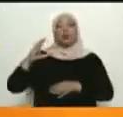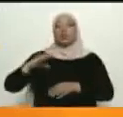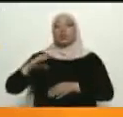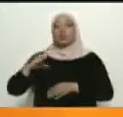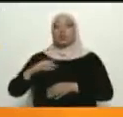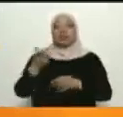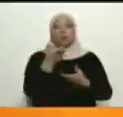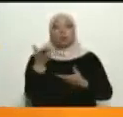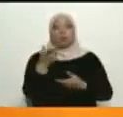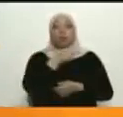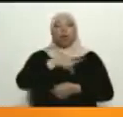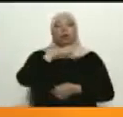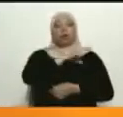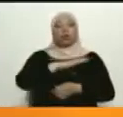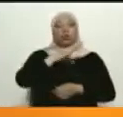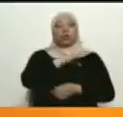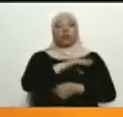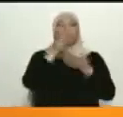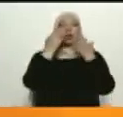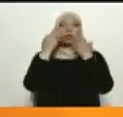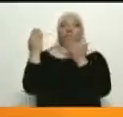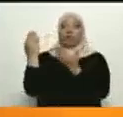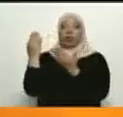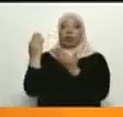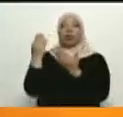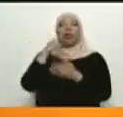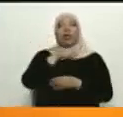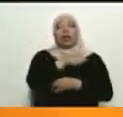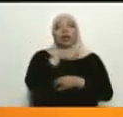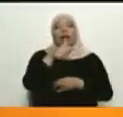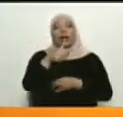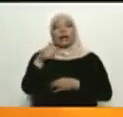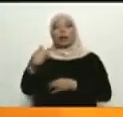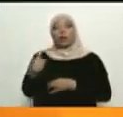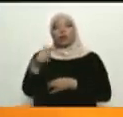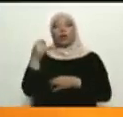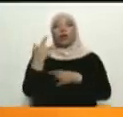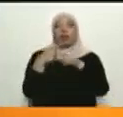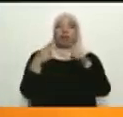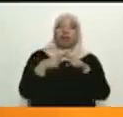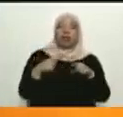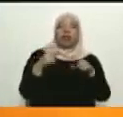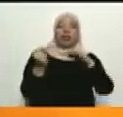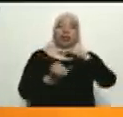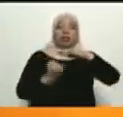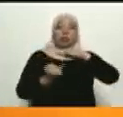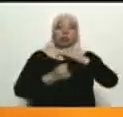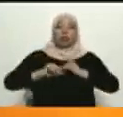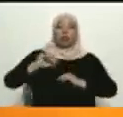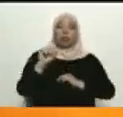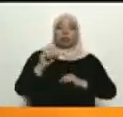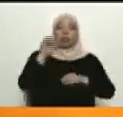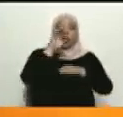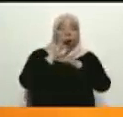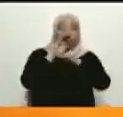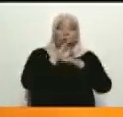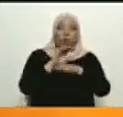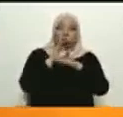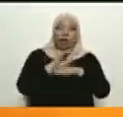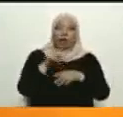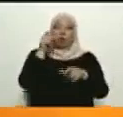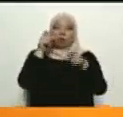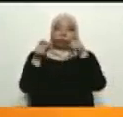en lo que tenemos acá verdad de de cada una de las instituciones eso nos va a permitir avanzar en los retos